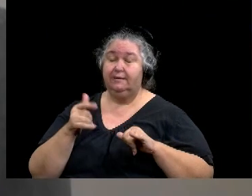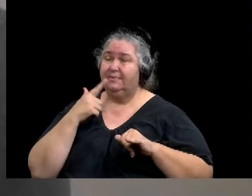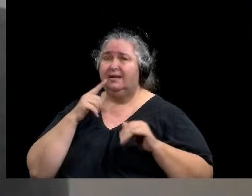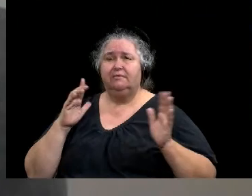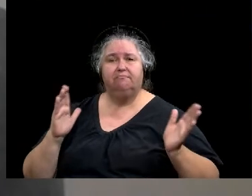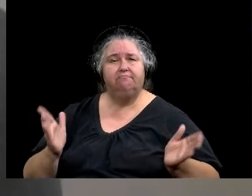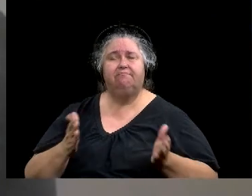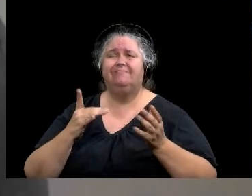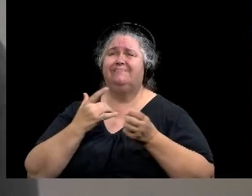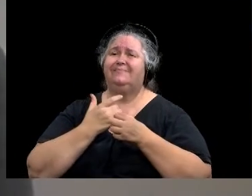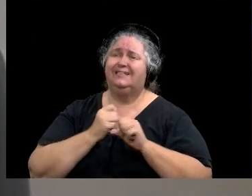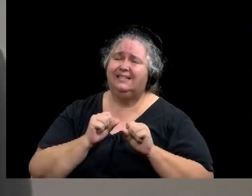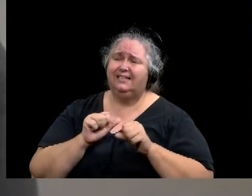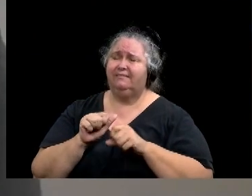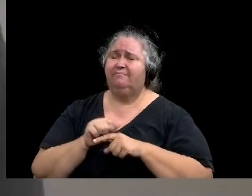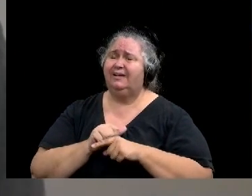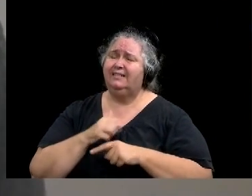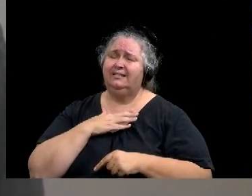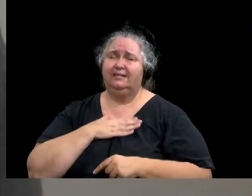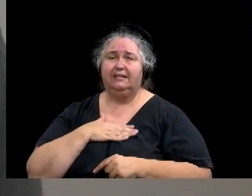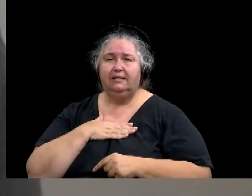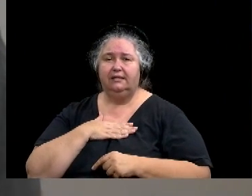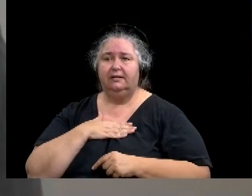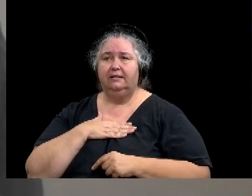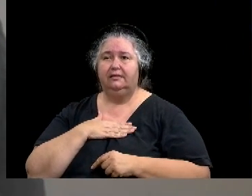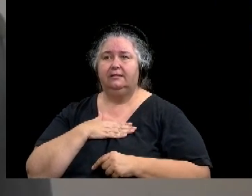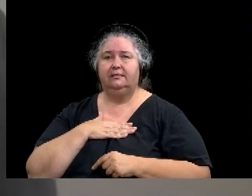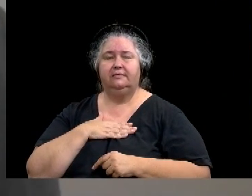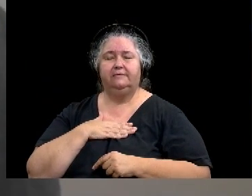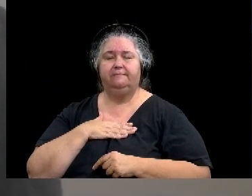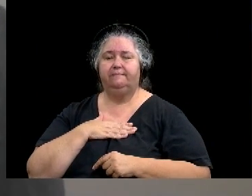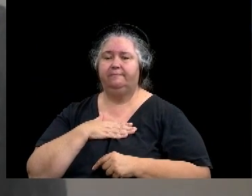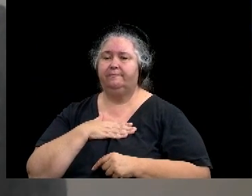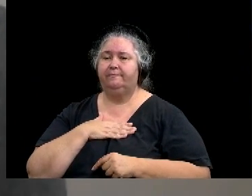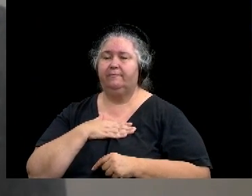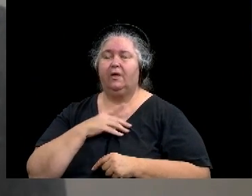dirigirles a practicar medidas